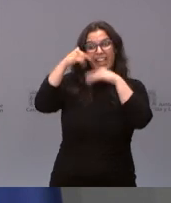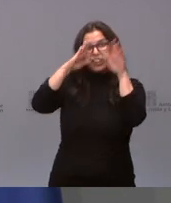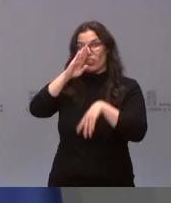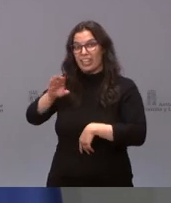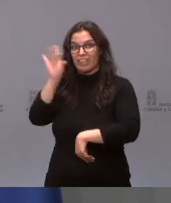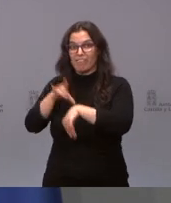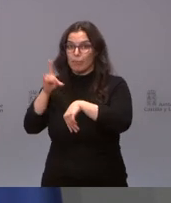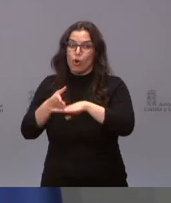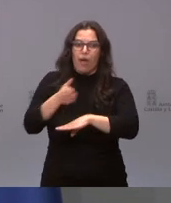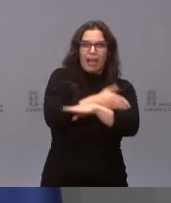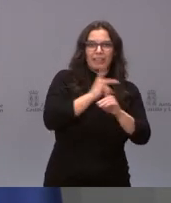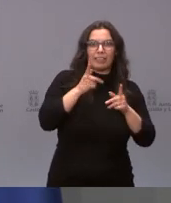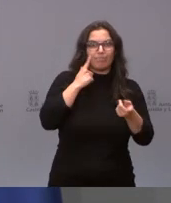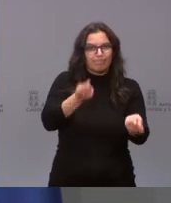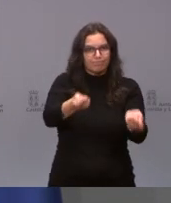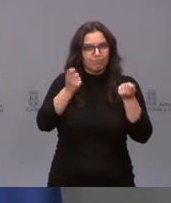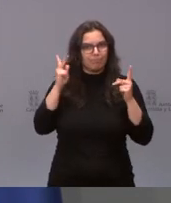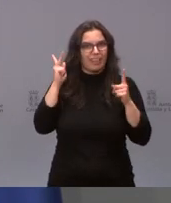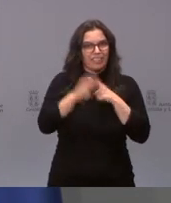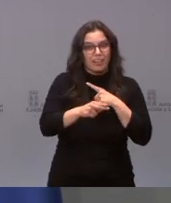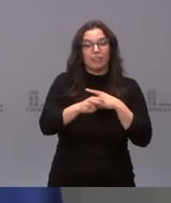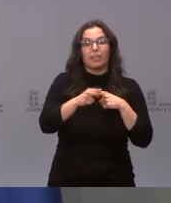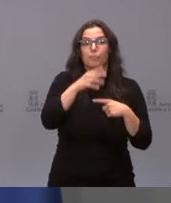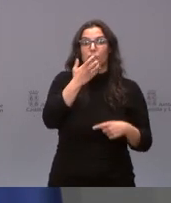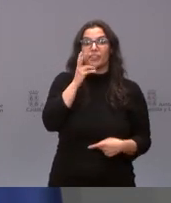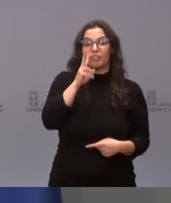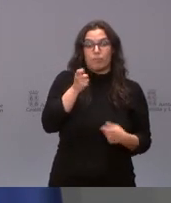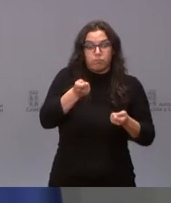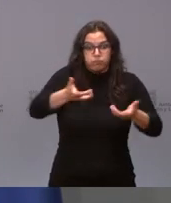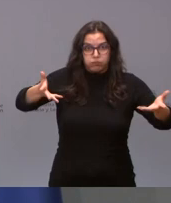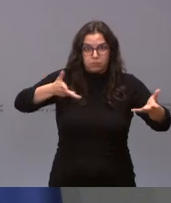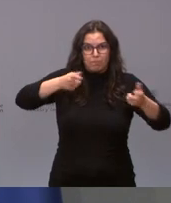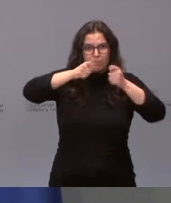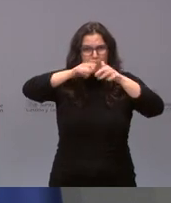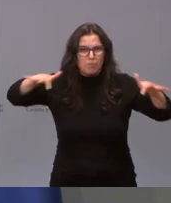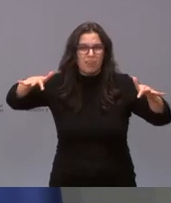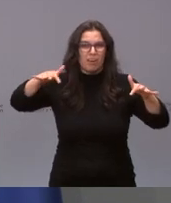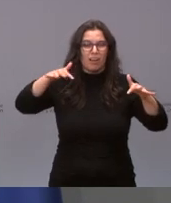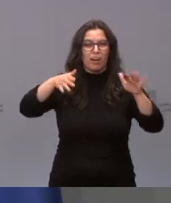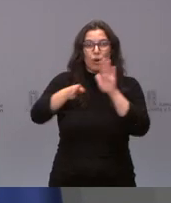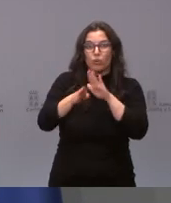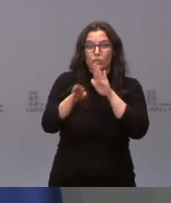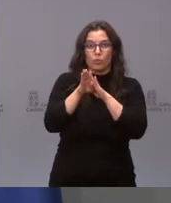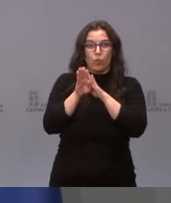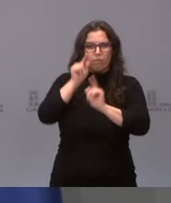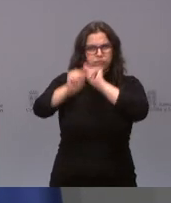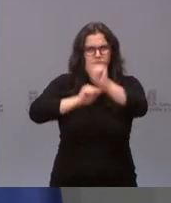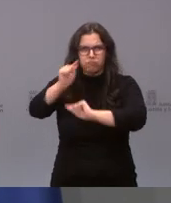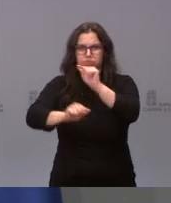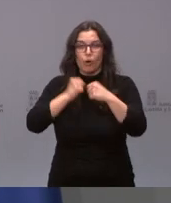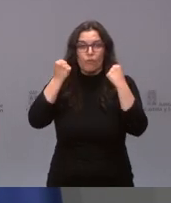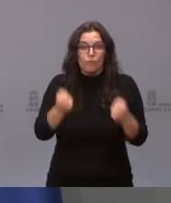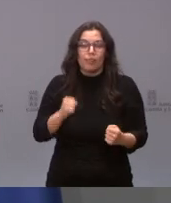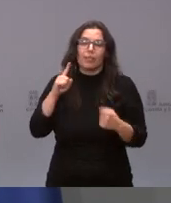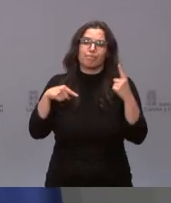antes posible el contagio porque vemos que si se nos va de las manos y si se sigue un contagio muy alto luego